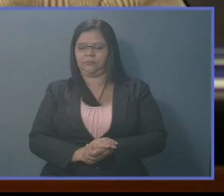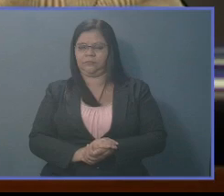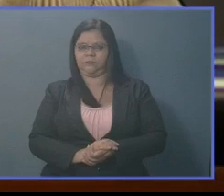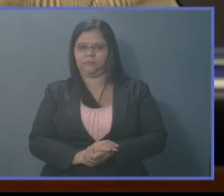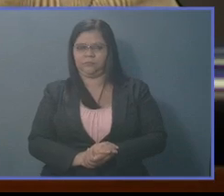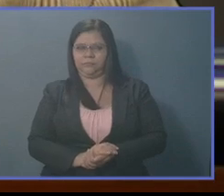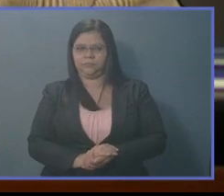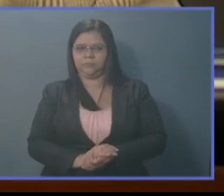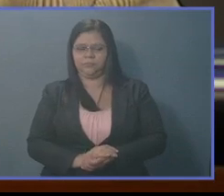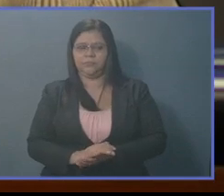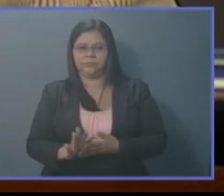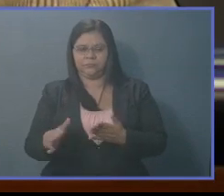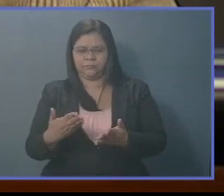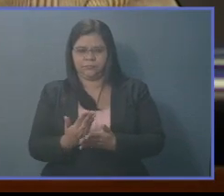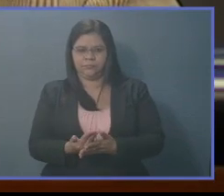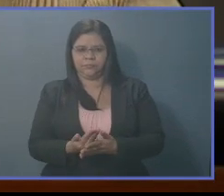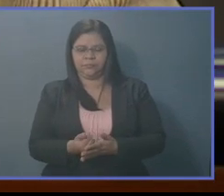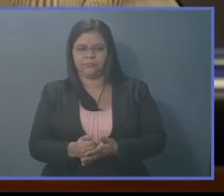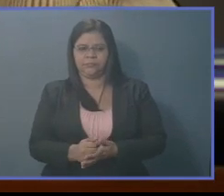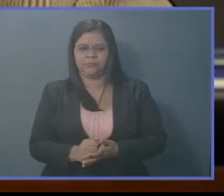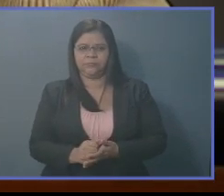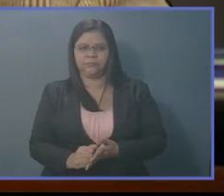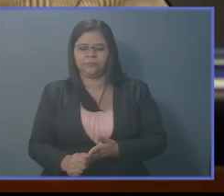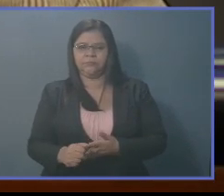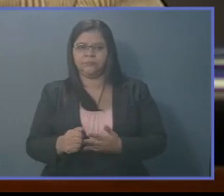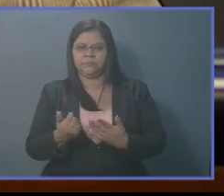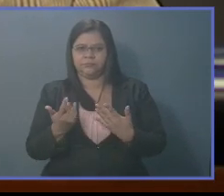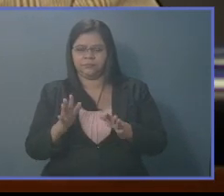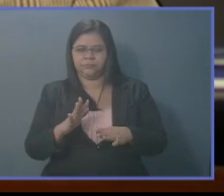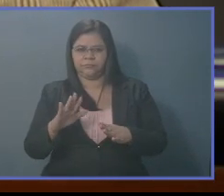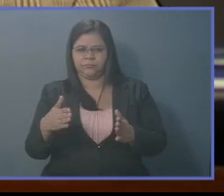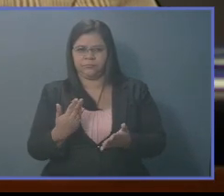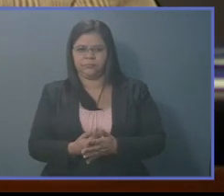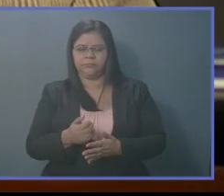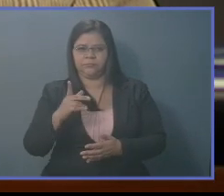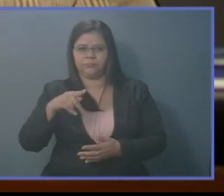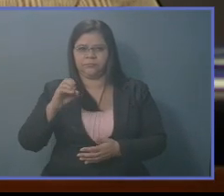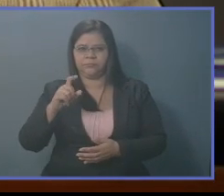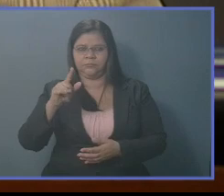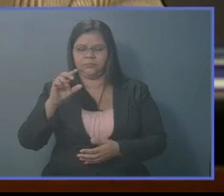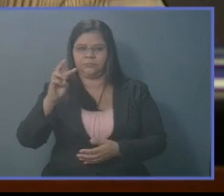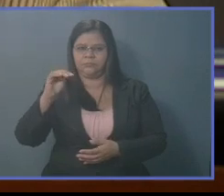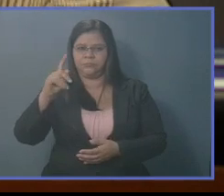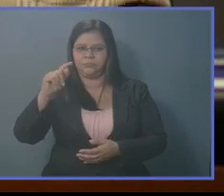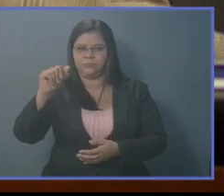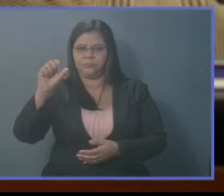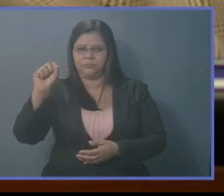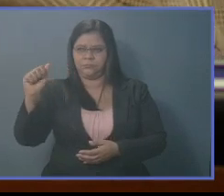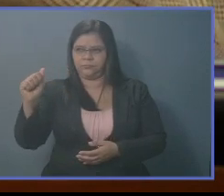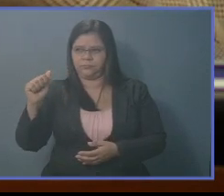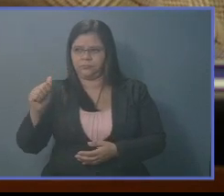denominada reacción en cadena de la polimerasa